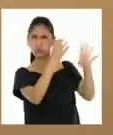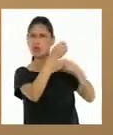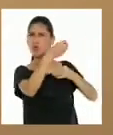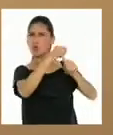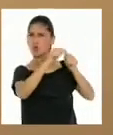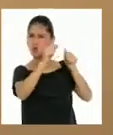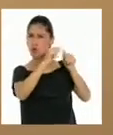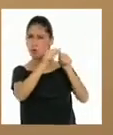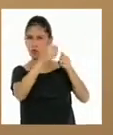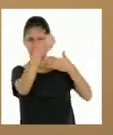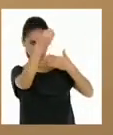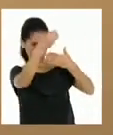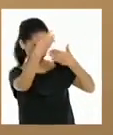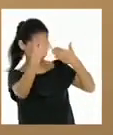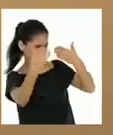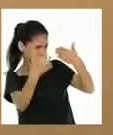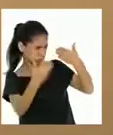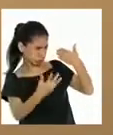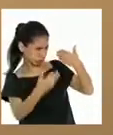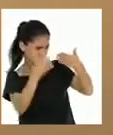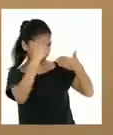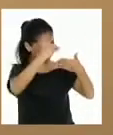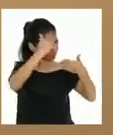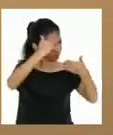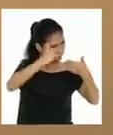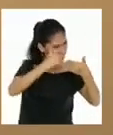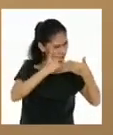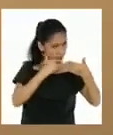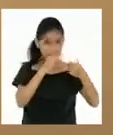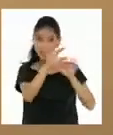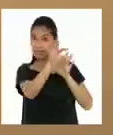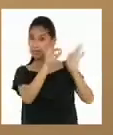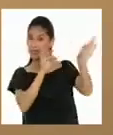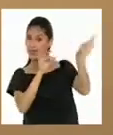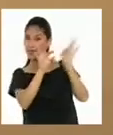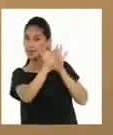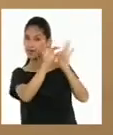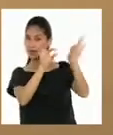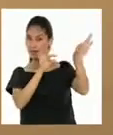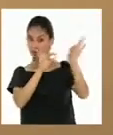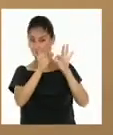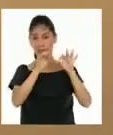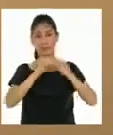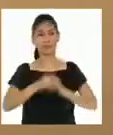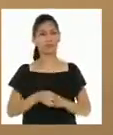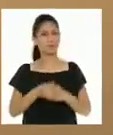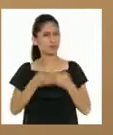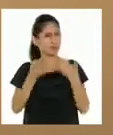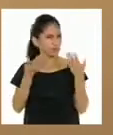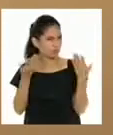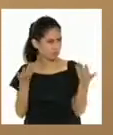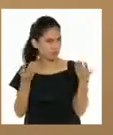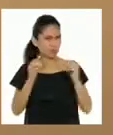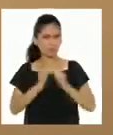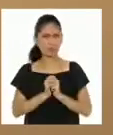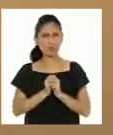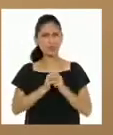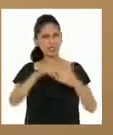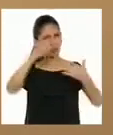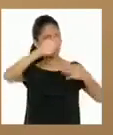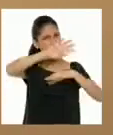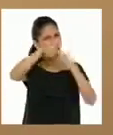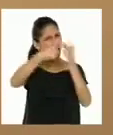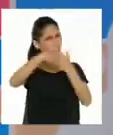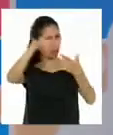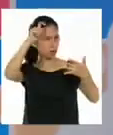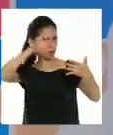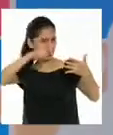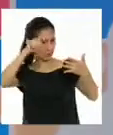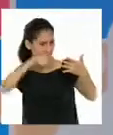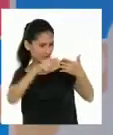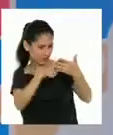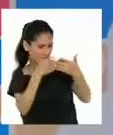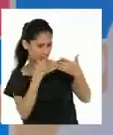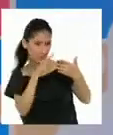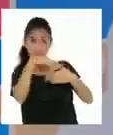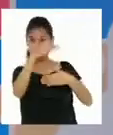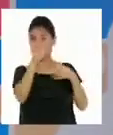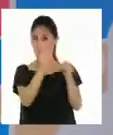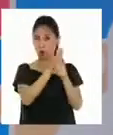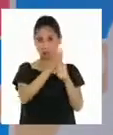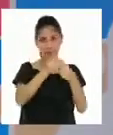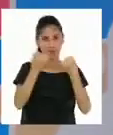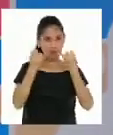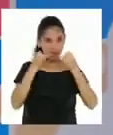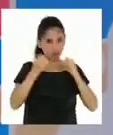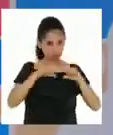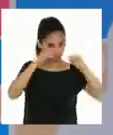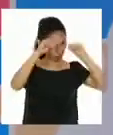hoja de cálculo, etc., se eligen aleatoriamente tantos elementos como sea necesario para completar la muestra. ¿Se